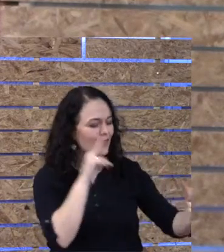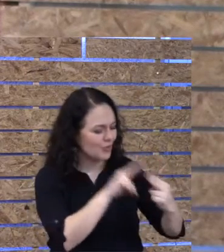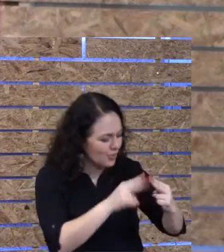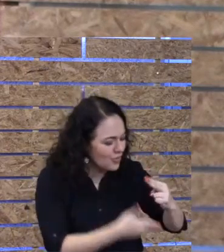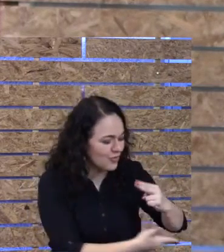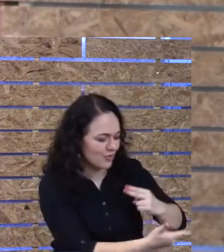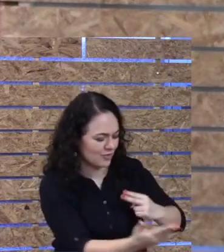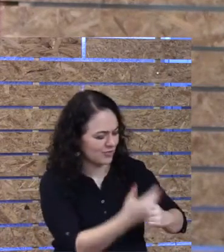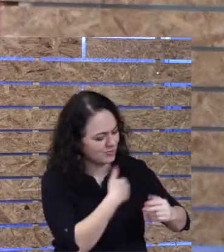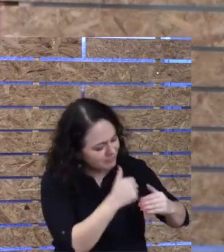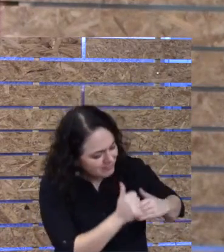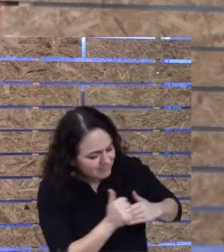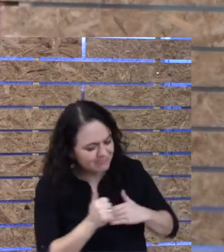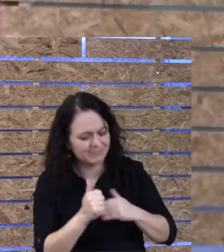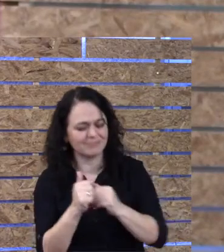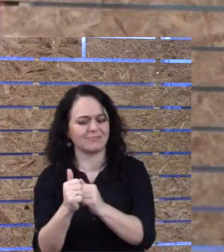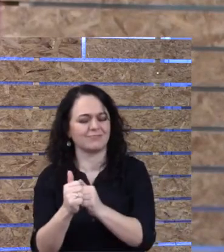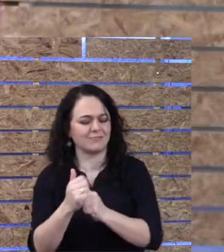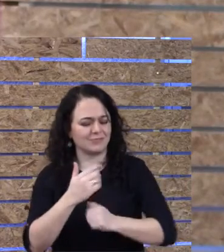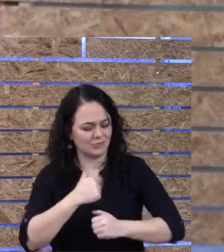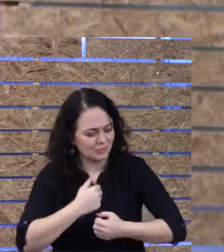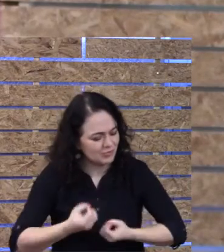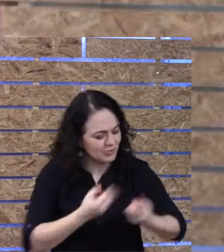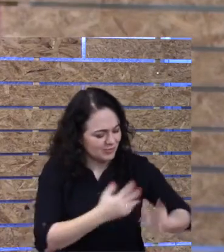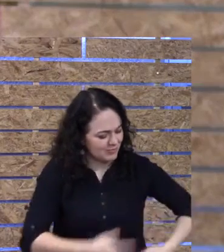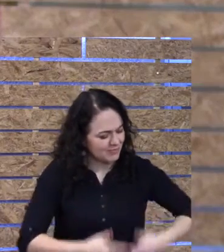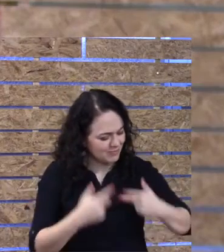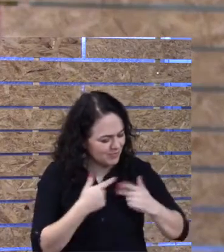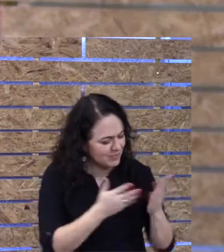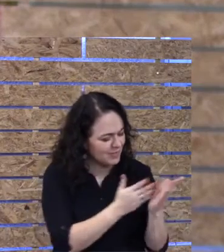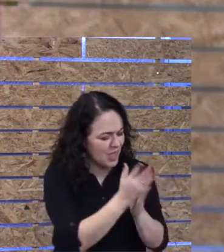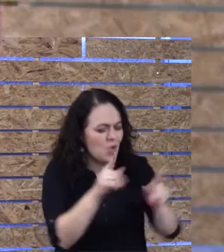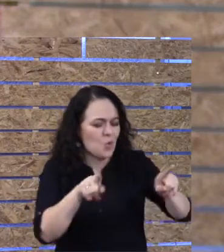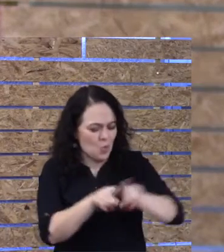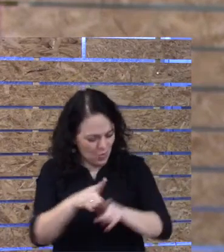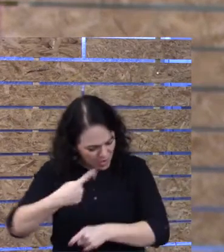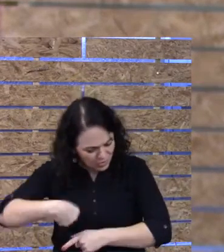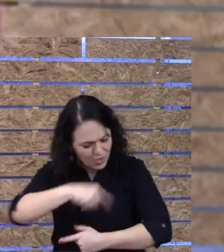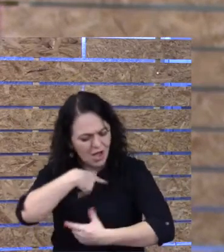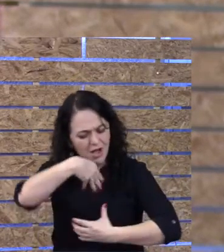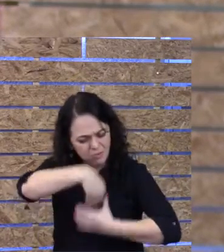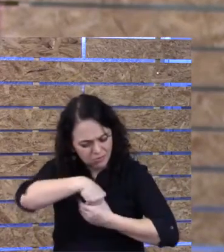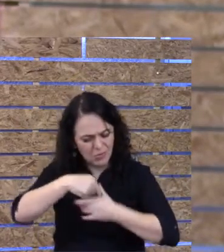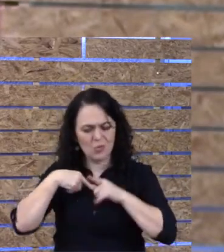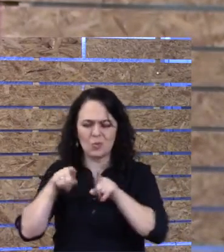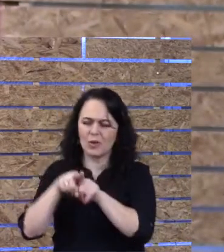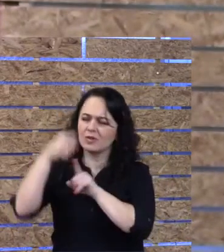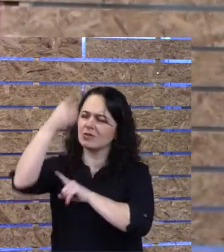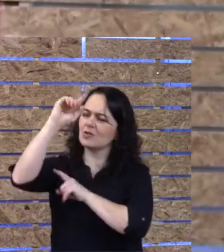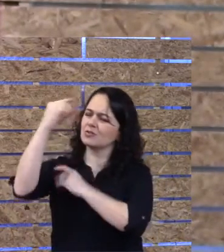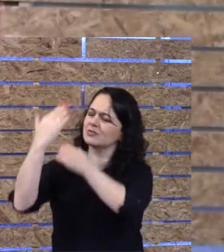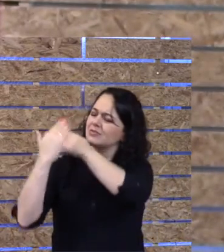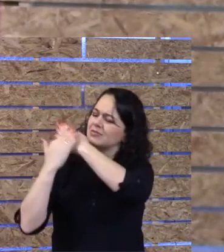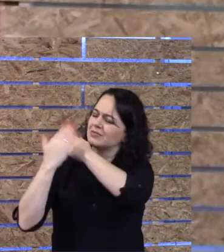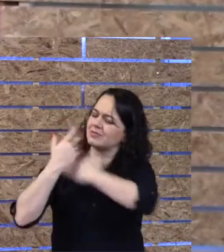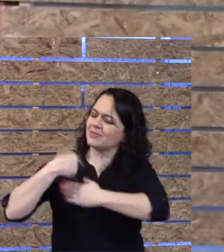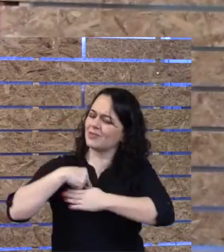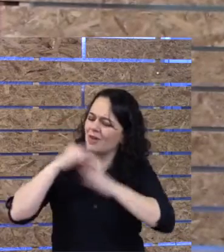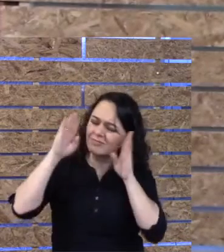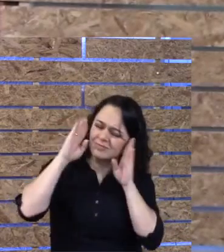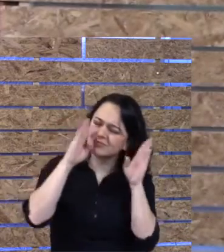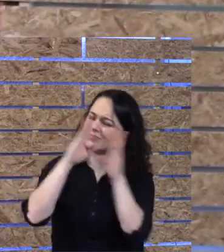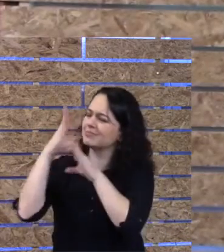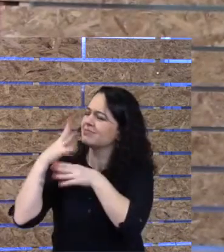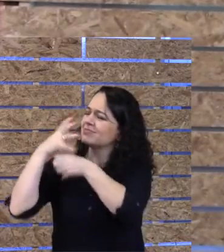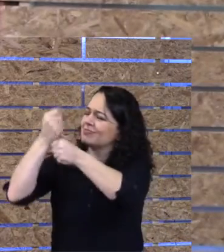y yo les doy vida eterna y no perecerán jamás, ni nadie las arrebatará